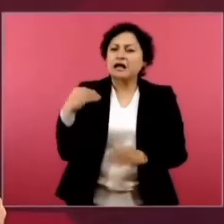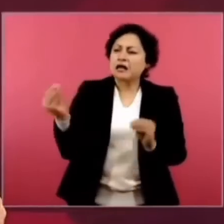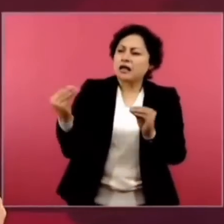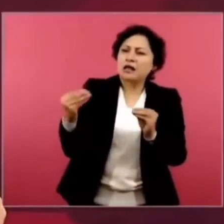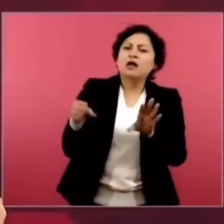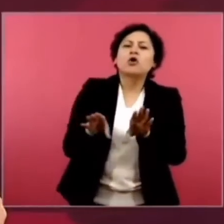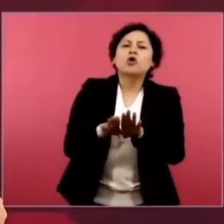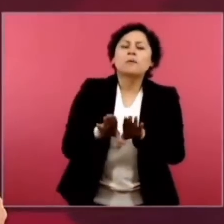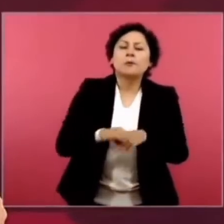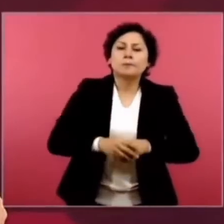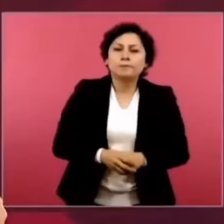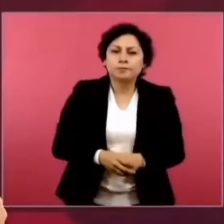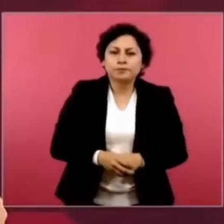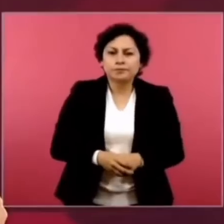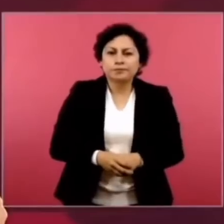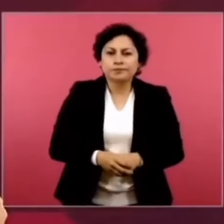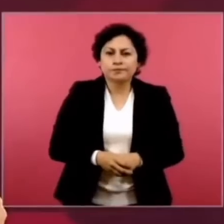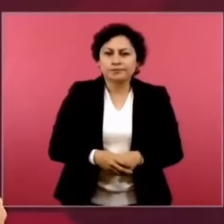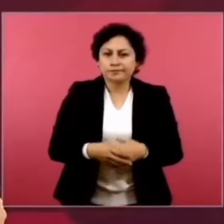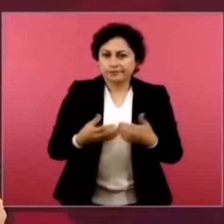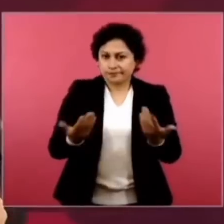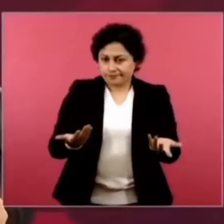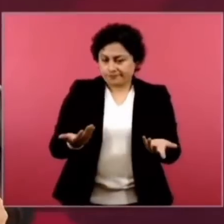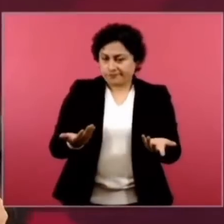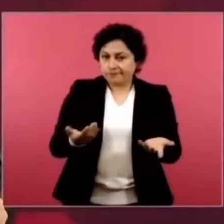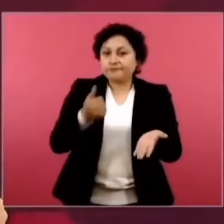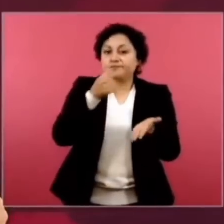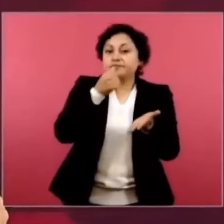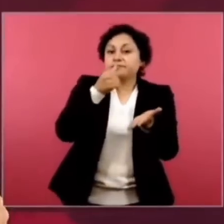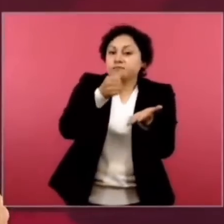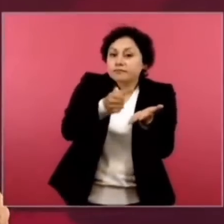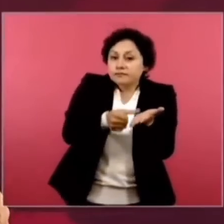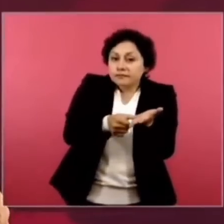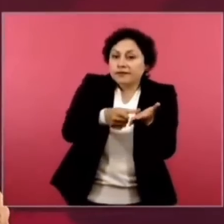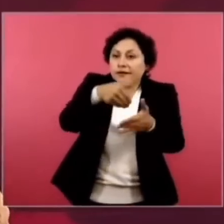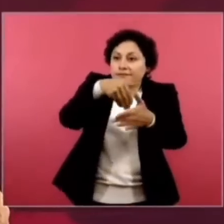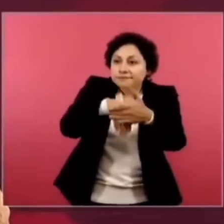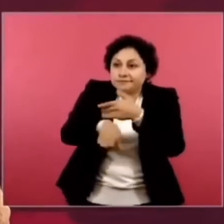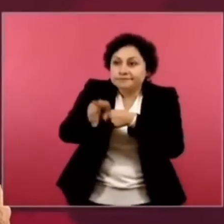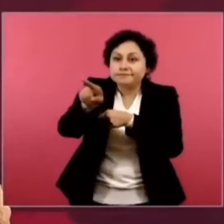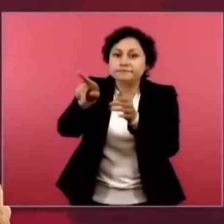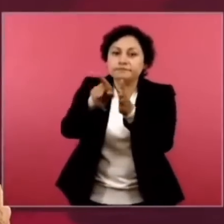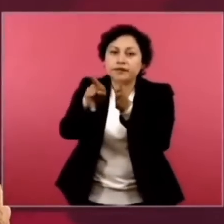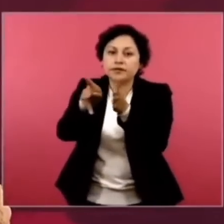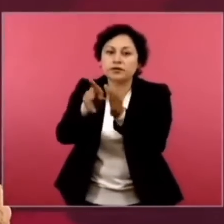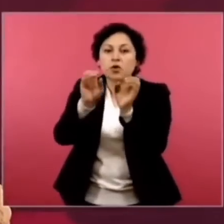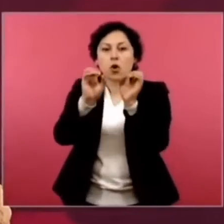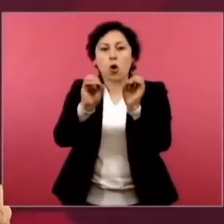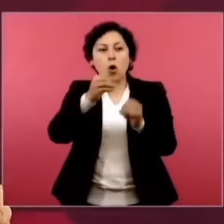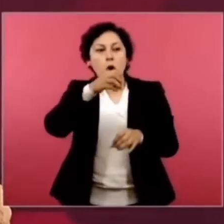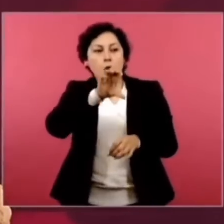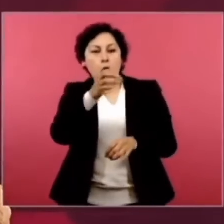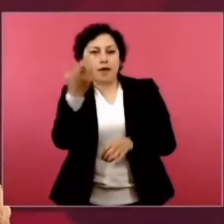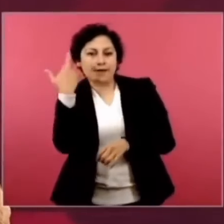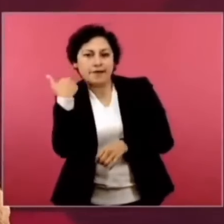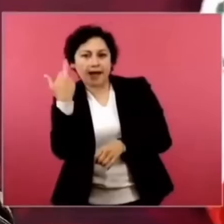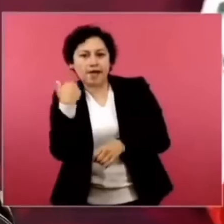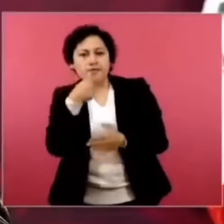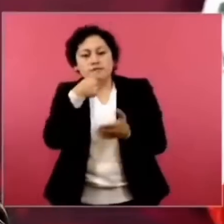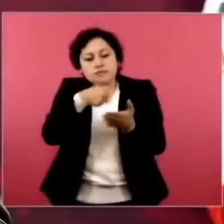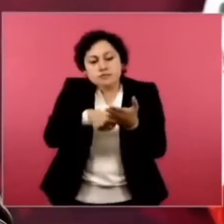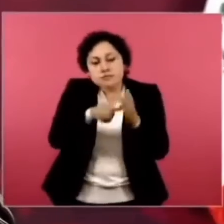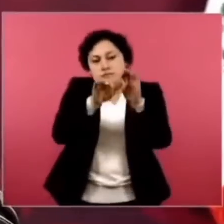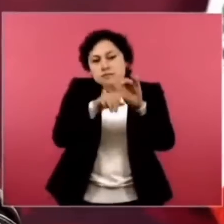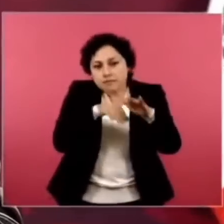una cartita que se le enviaba al periódico o a la radio. Y si